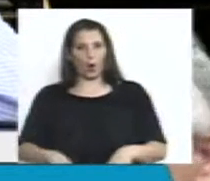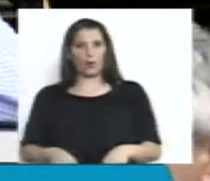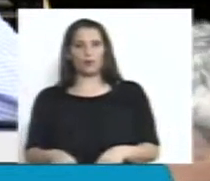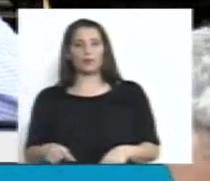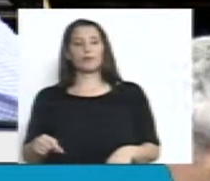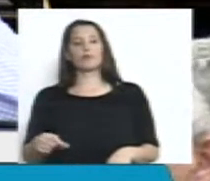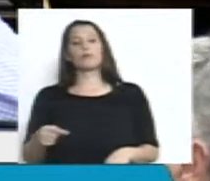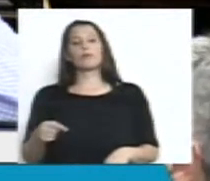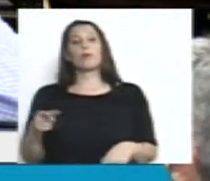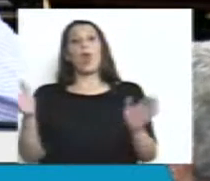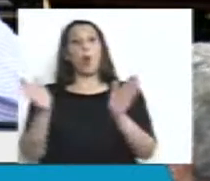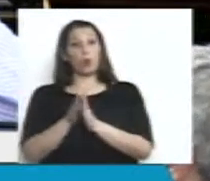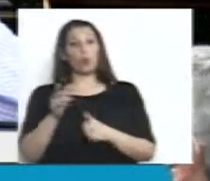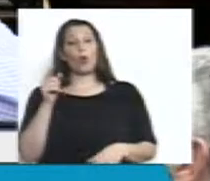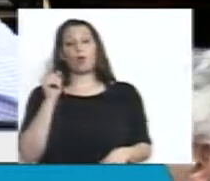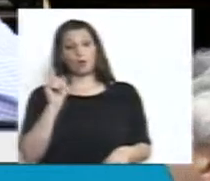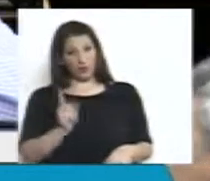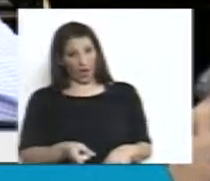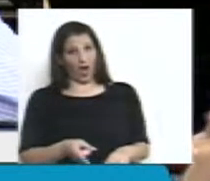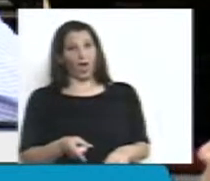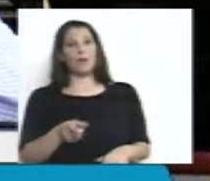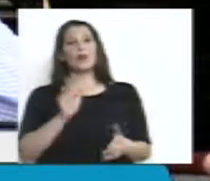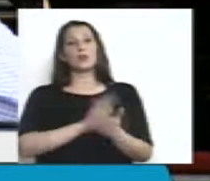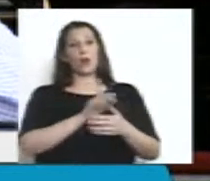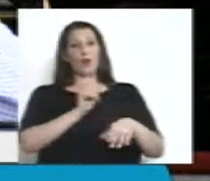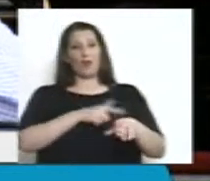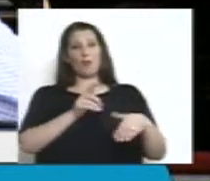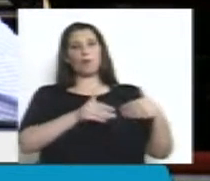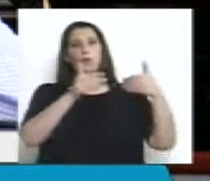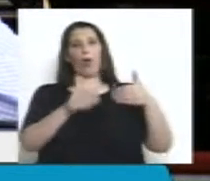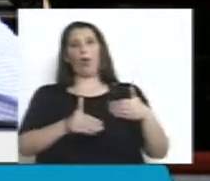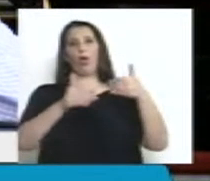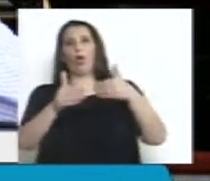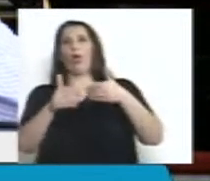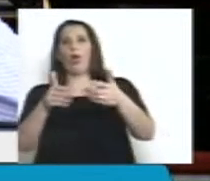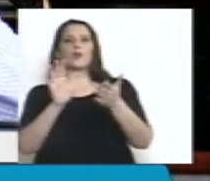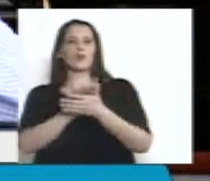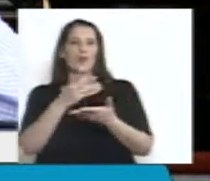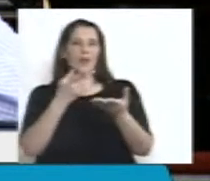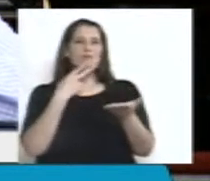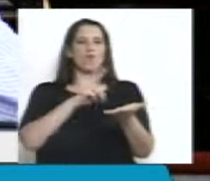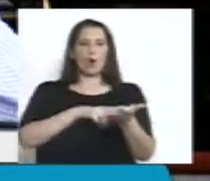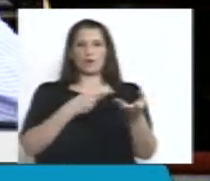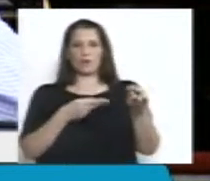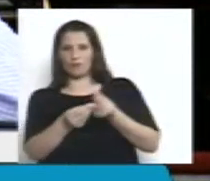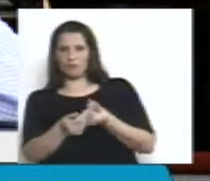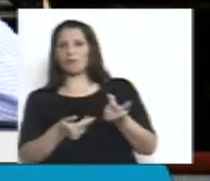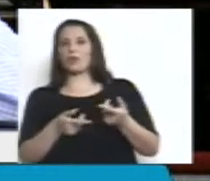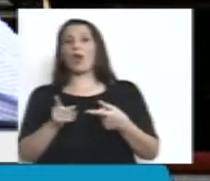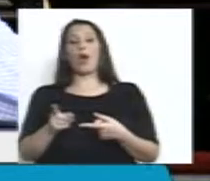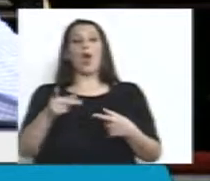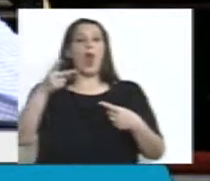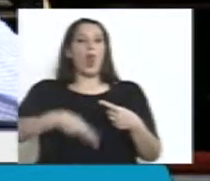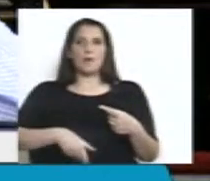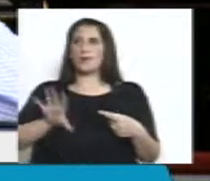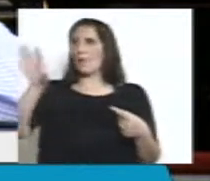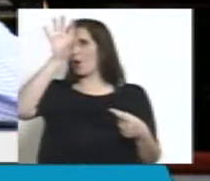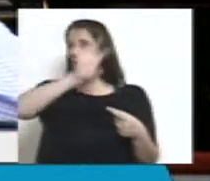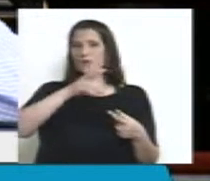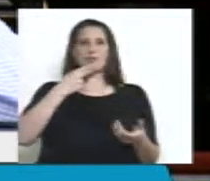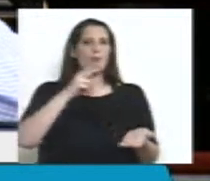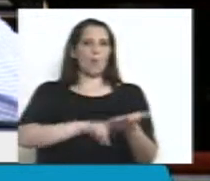Conjuntamente con eso, con la prórroga del pacto fiscal, y este límite tributario que las provincias